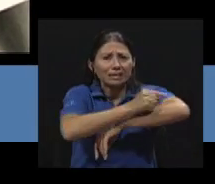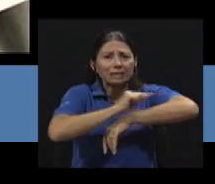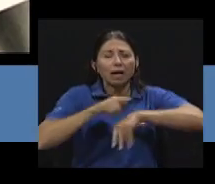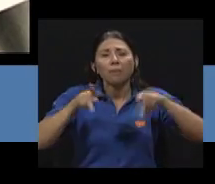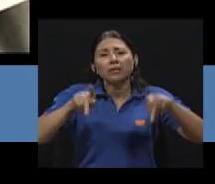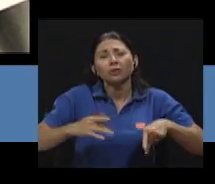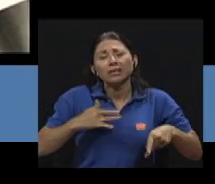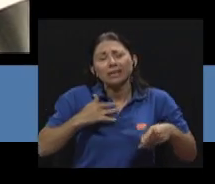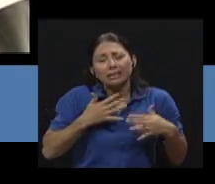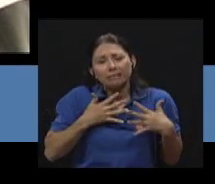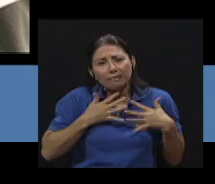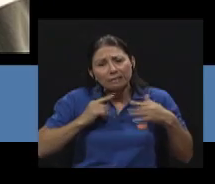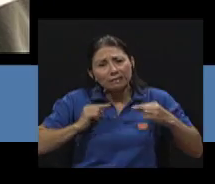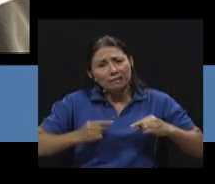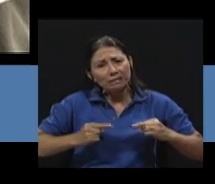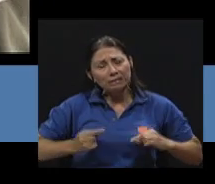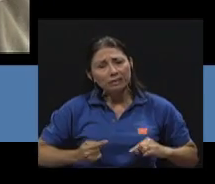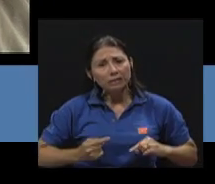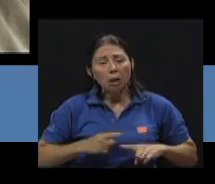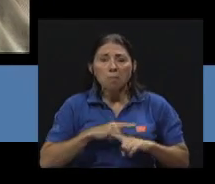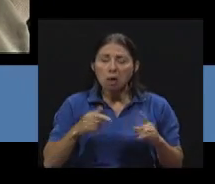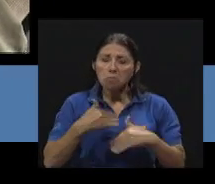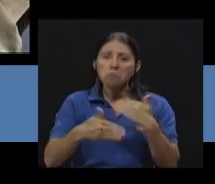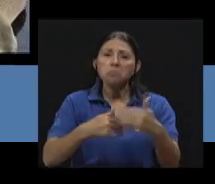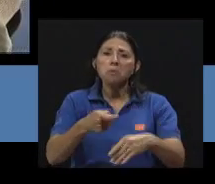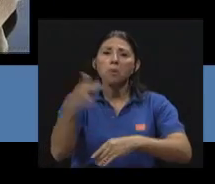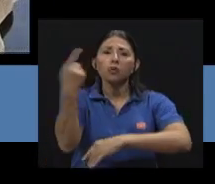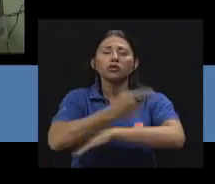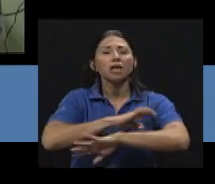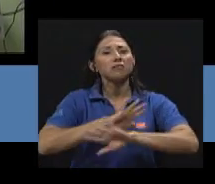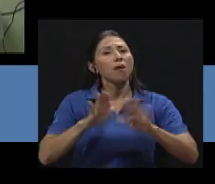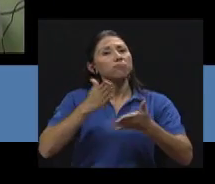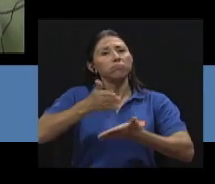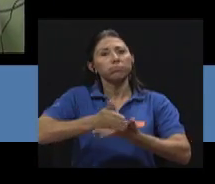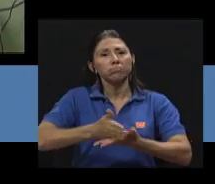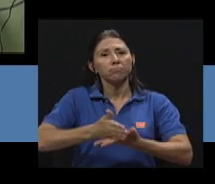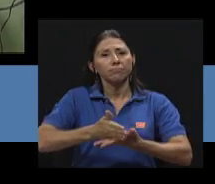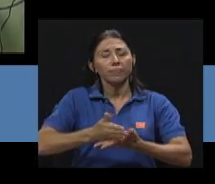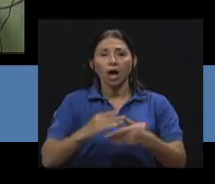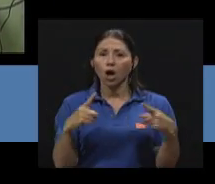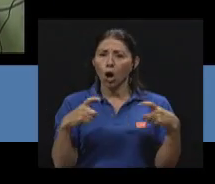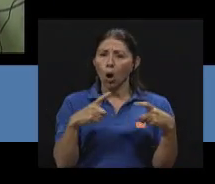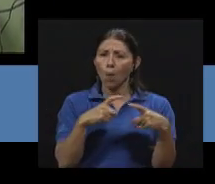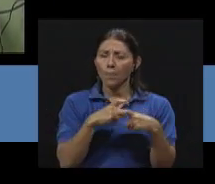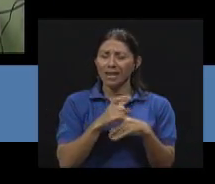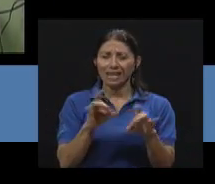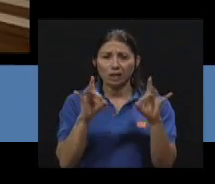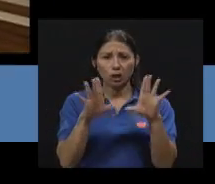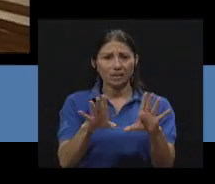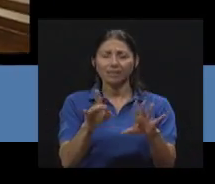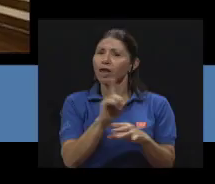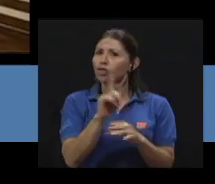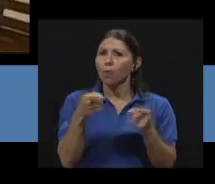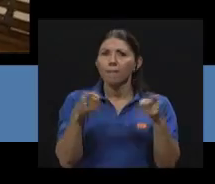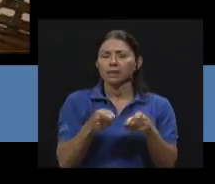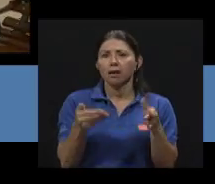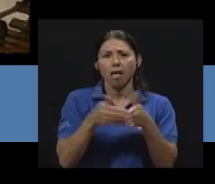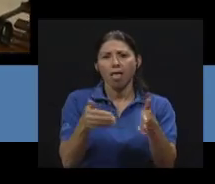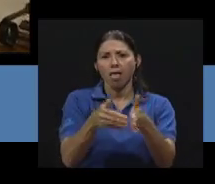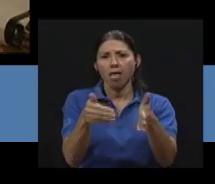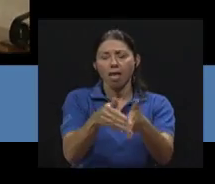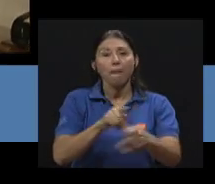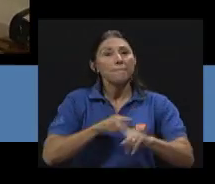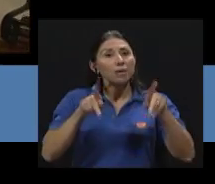debilitantes pero Generalmente desaparecen en pocos días las aciones graves no son frecuentes pero en